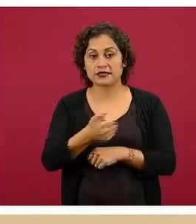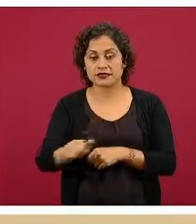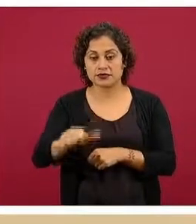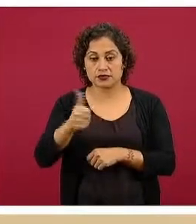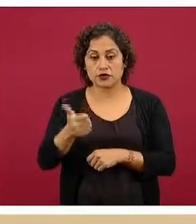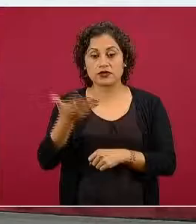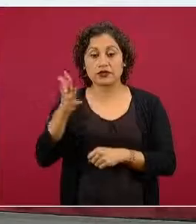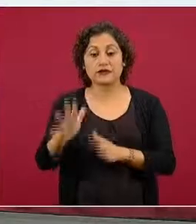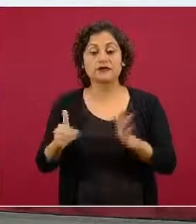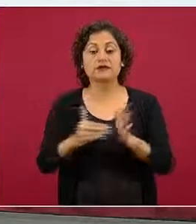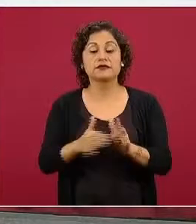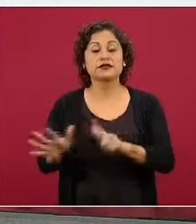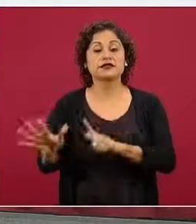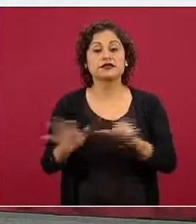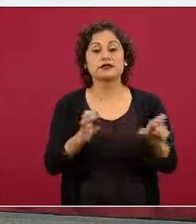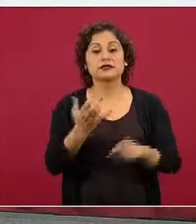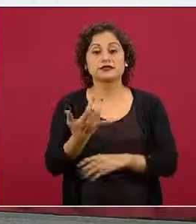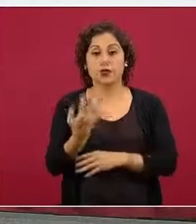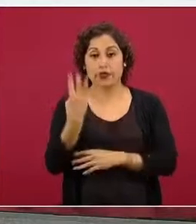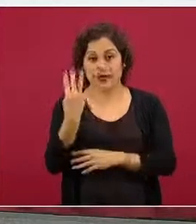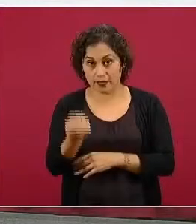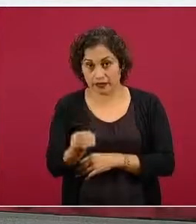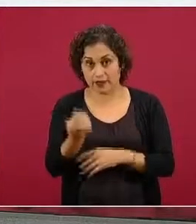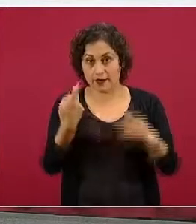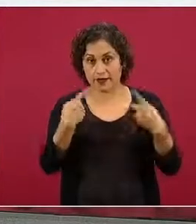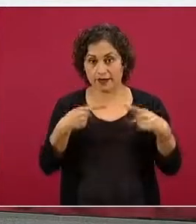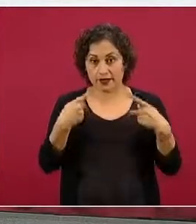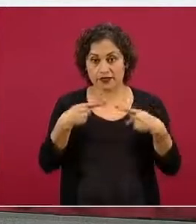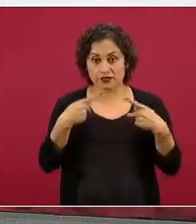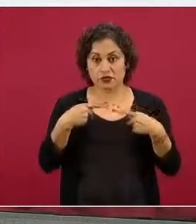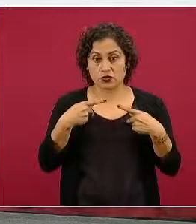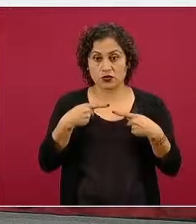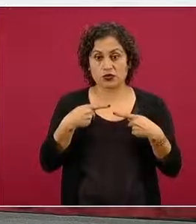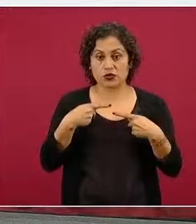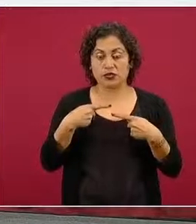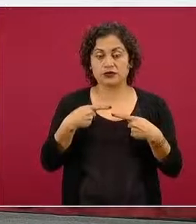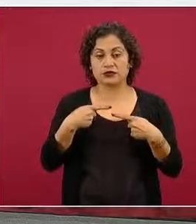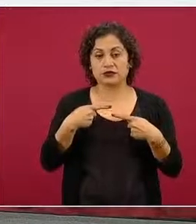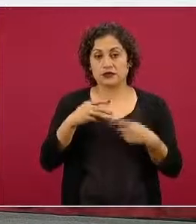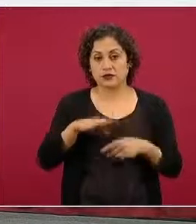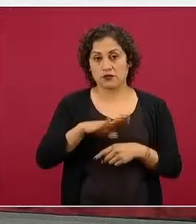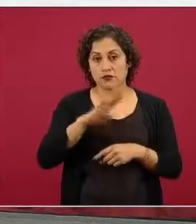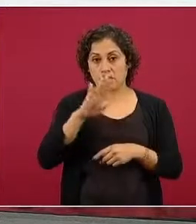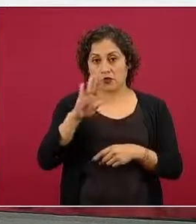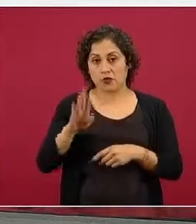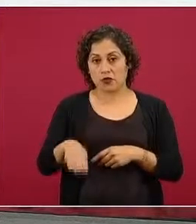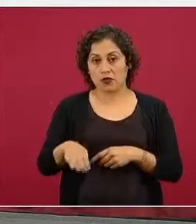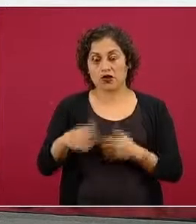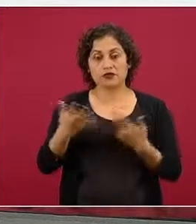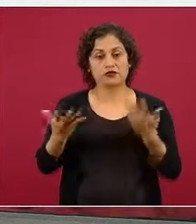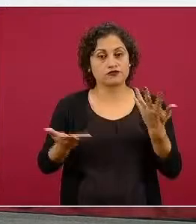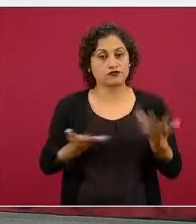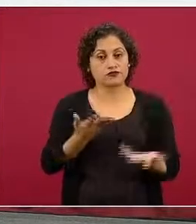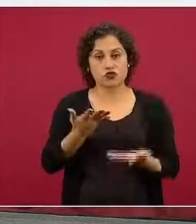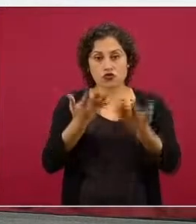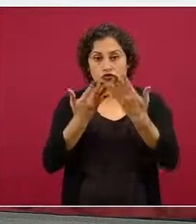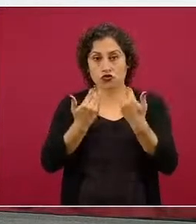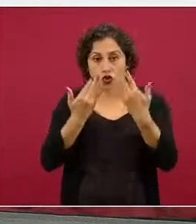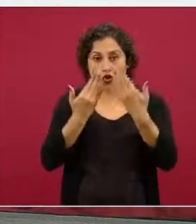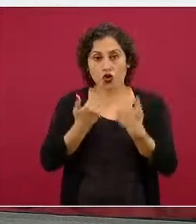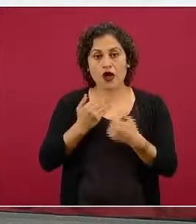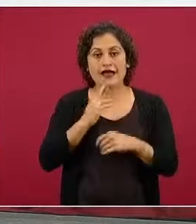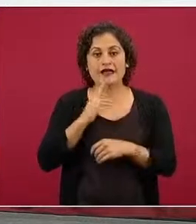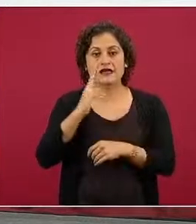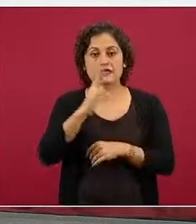10.759 vidas perdidas, que no se les tomó una muestra y